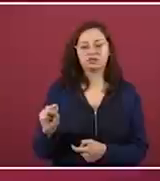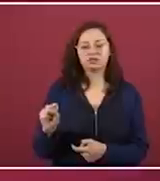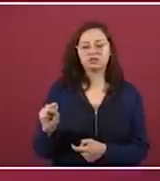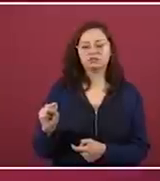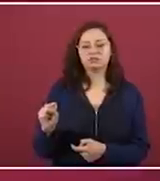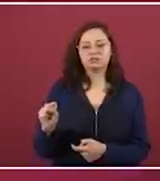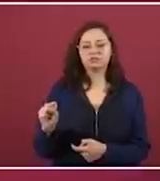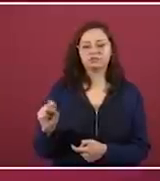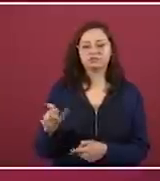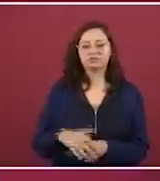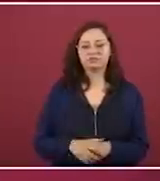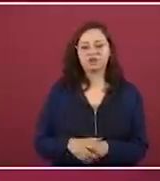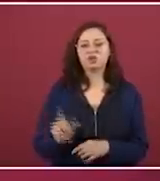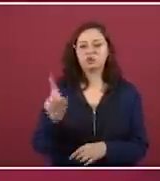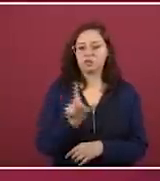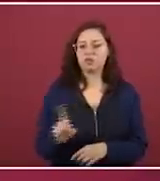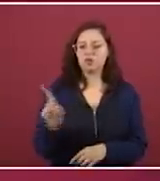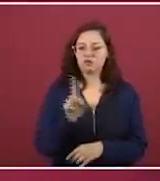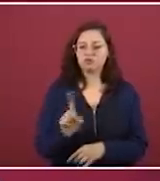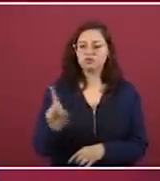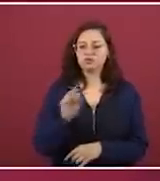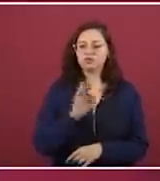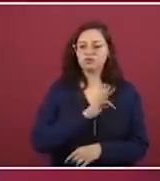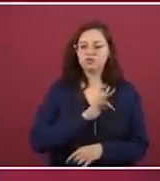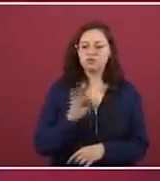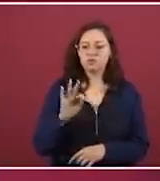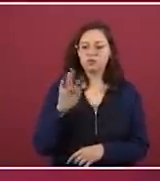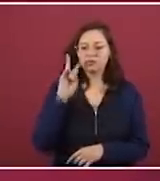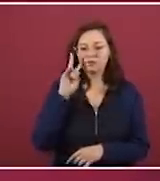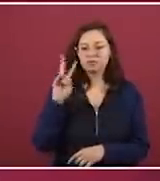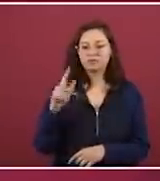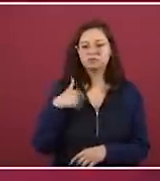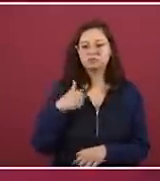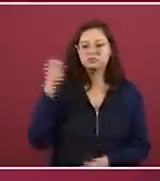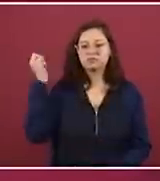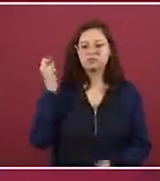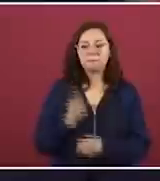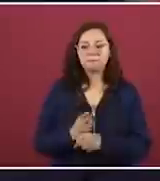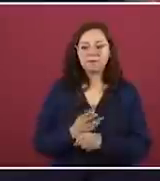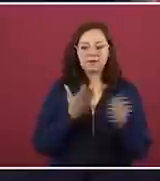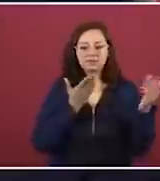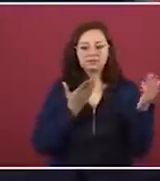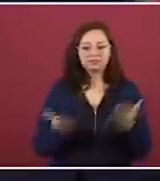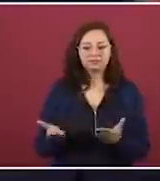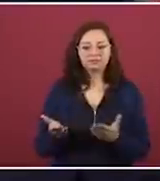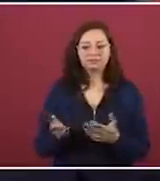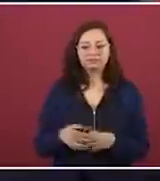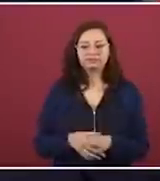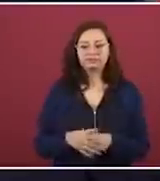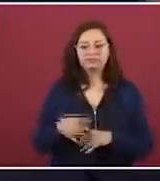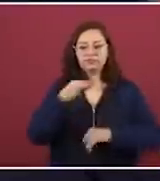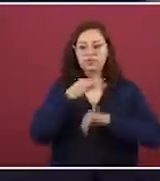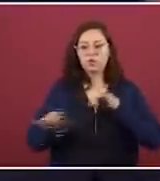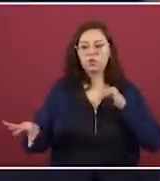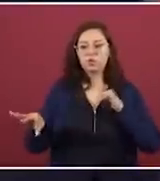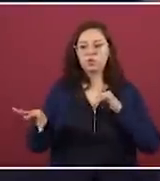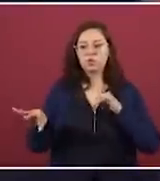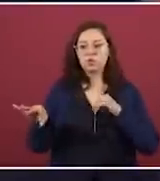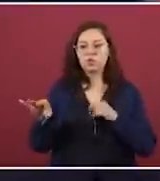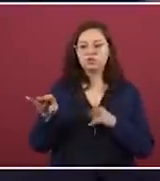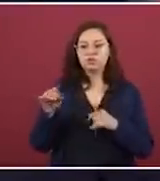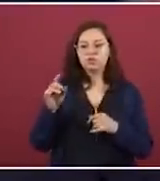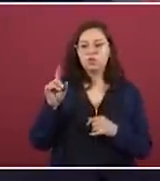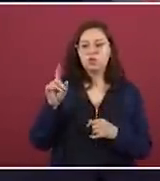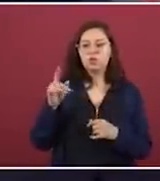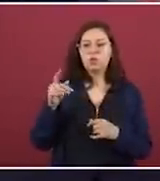Los domingos se puede ver. Y llegué temprano porque el último acto fue a las 11 en Piedras Negras